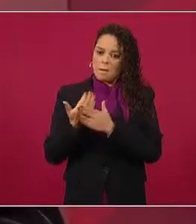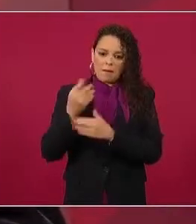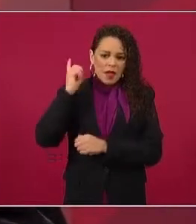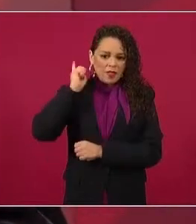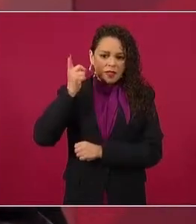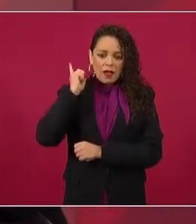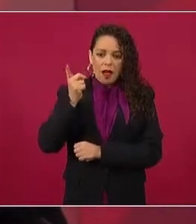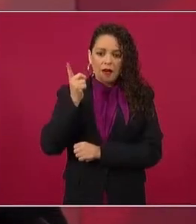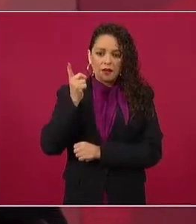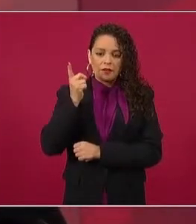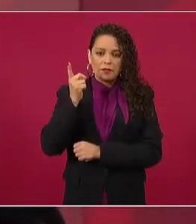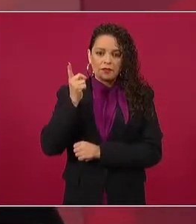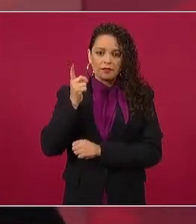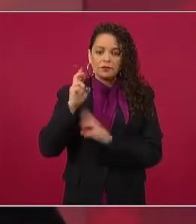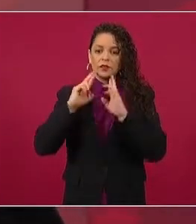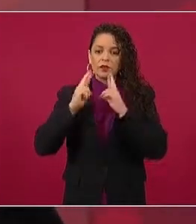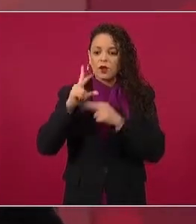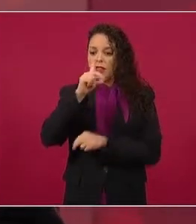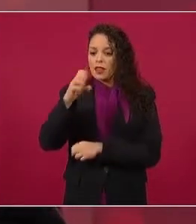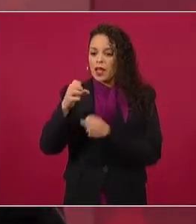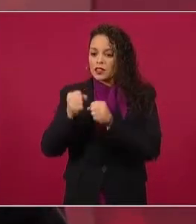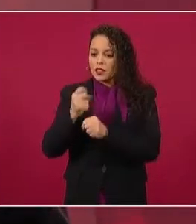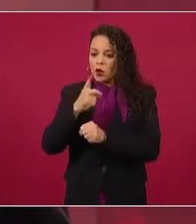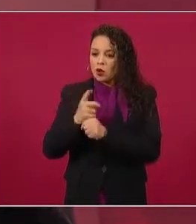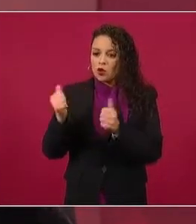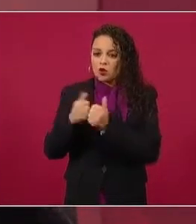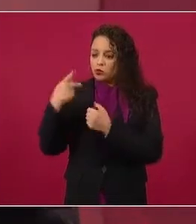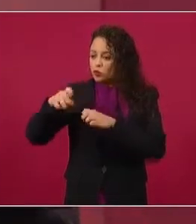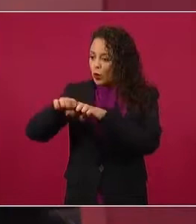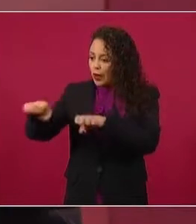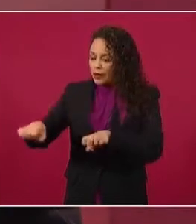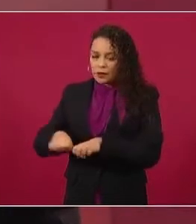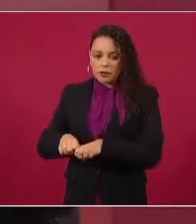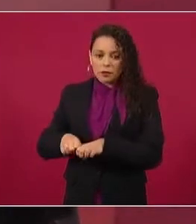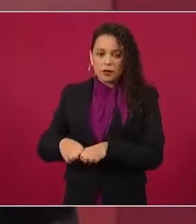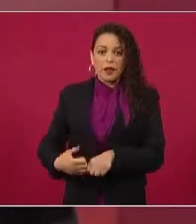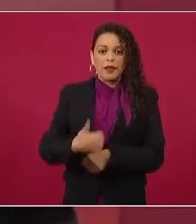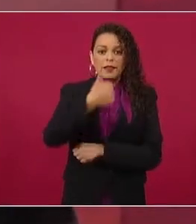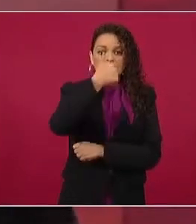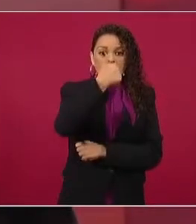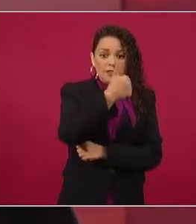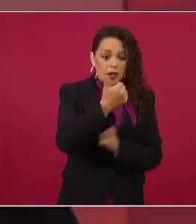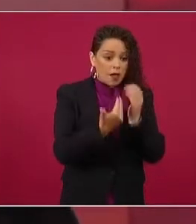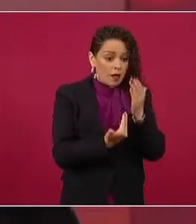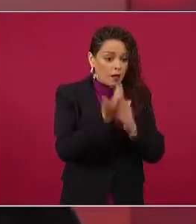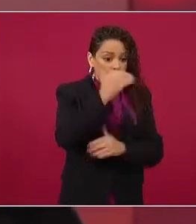con todo el gabinete de 6 a 7 de la mañana?